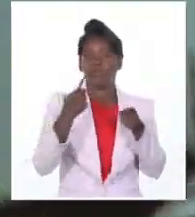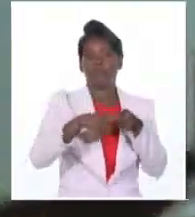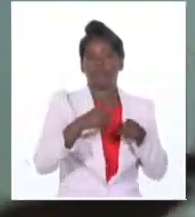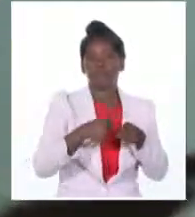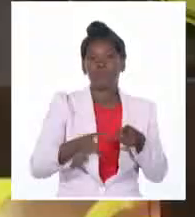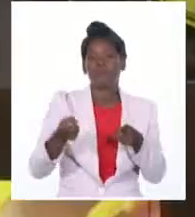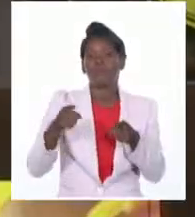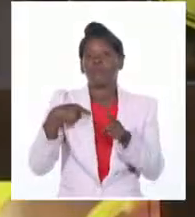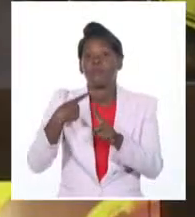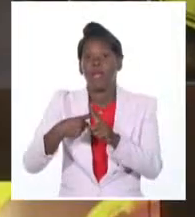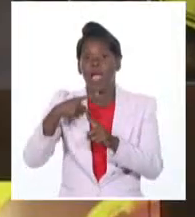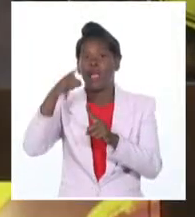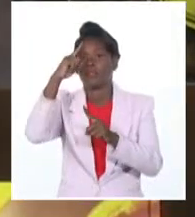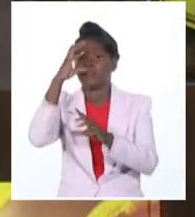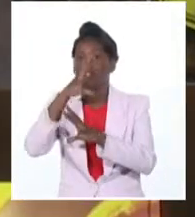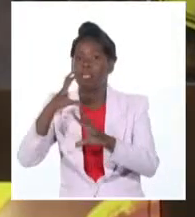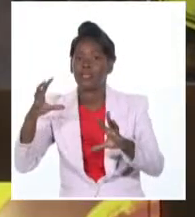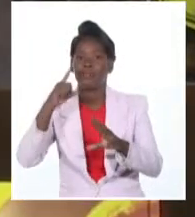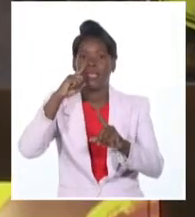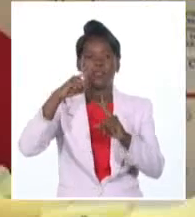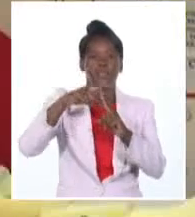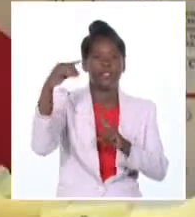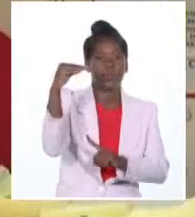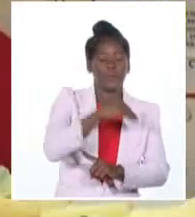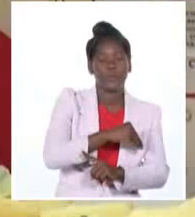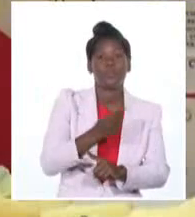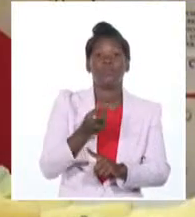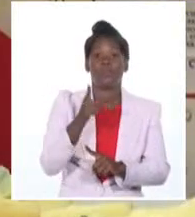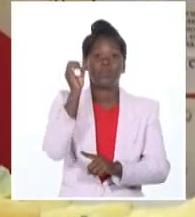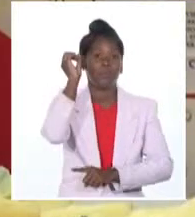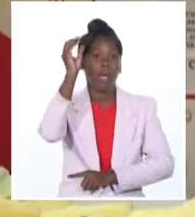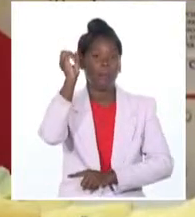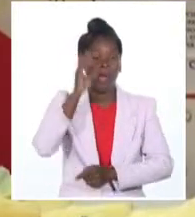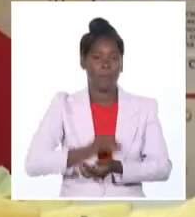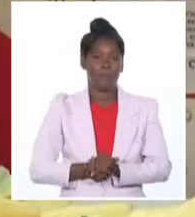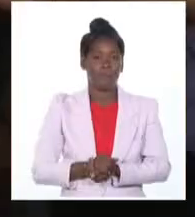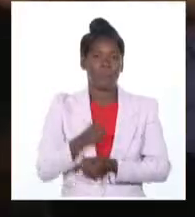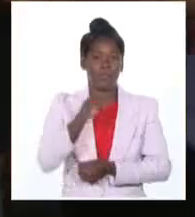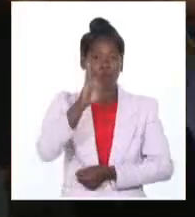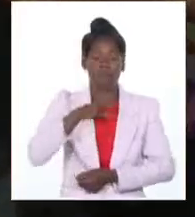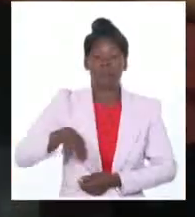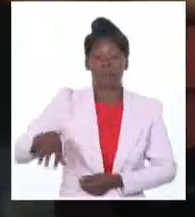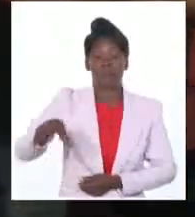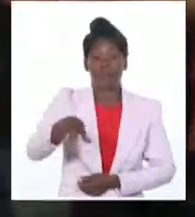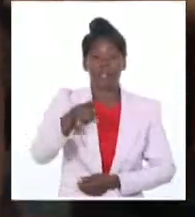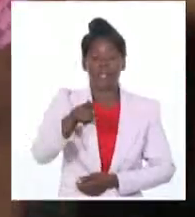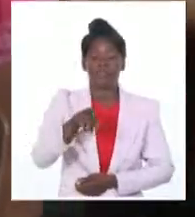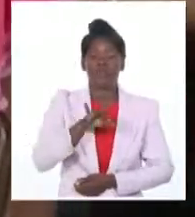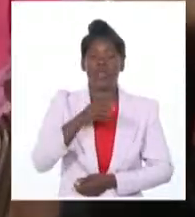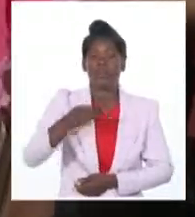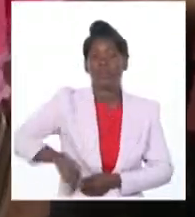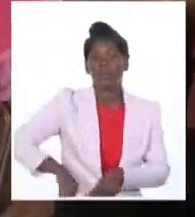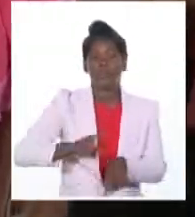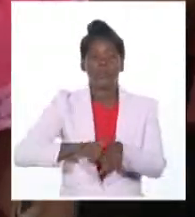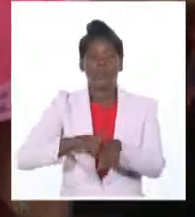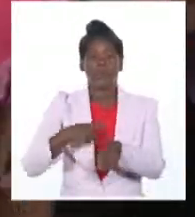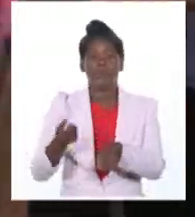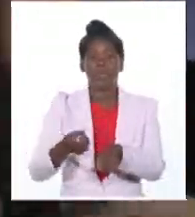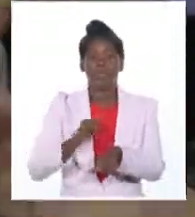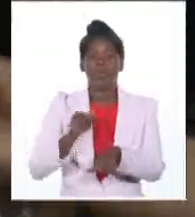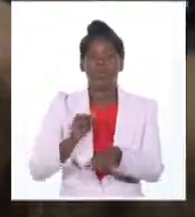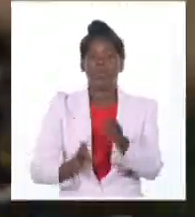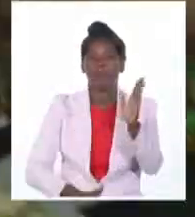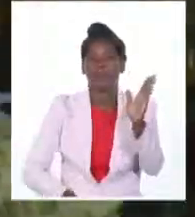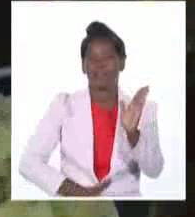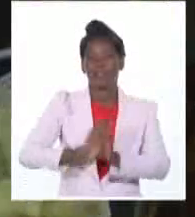la tecnología y la innovación. Expo Caribe 2023 constituirá una oportunidad para el lanzamiento de Expo Sur y